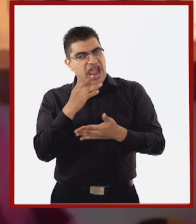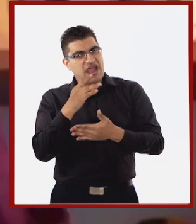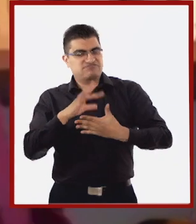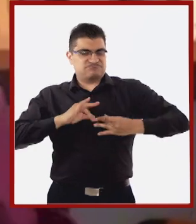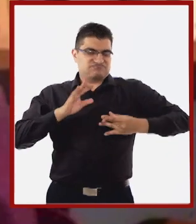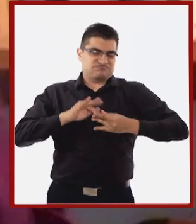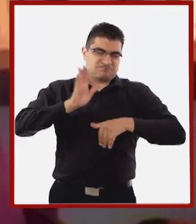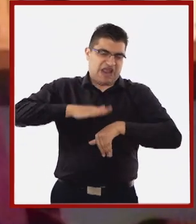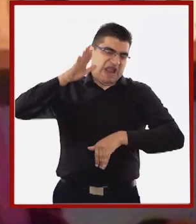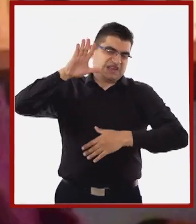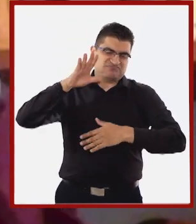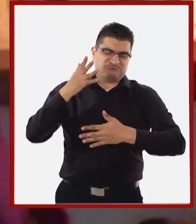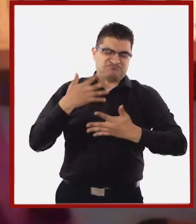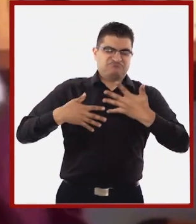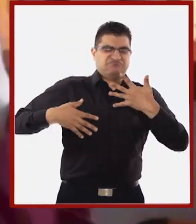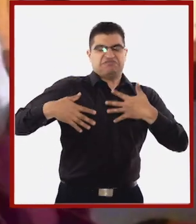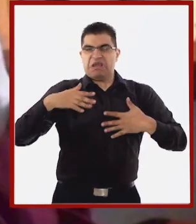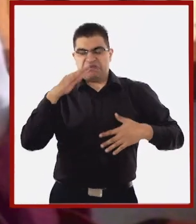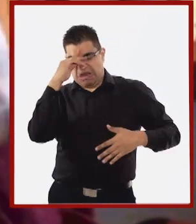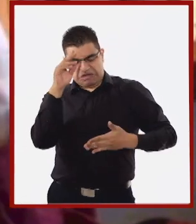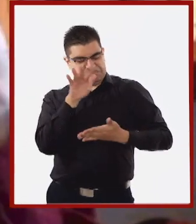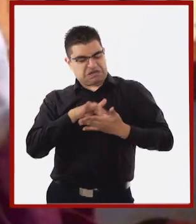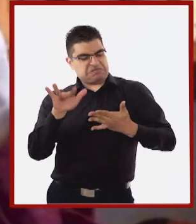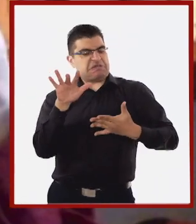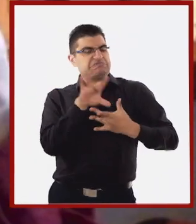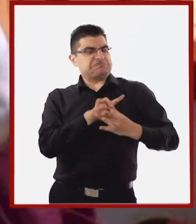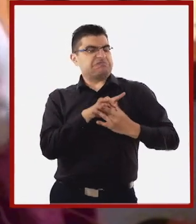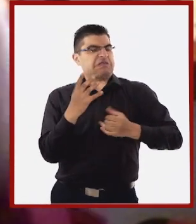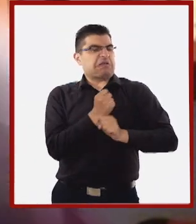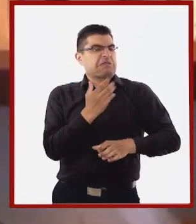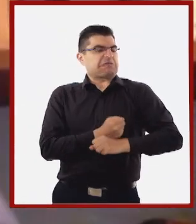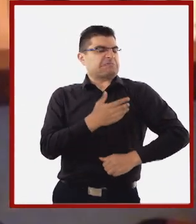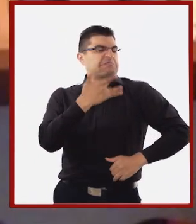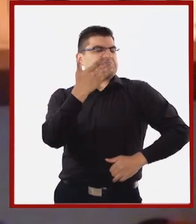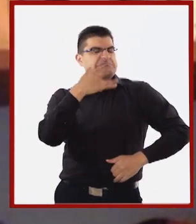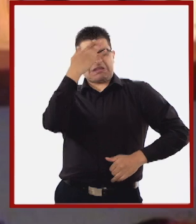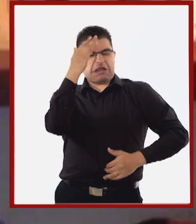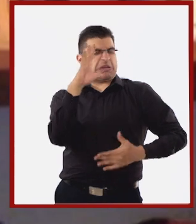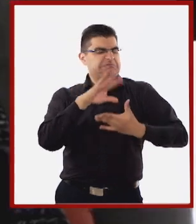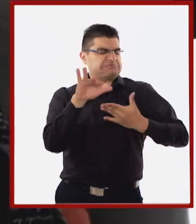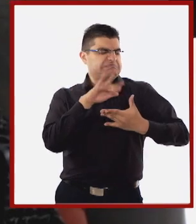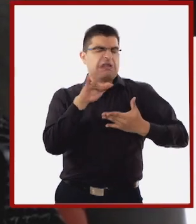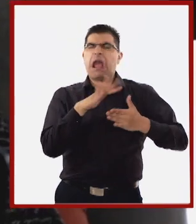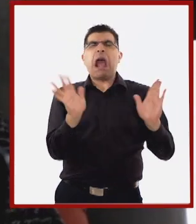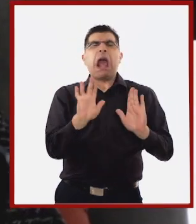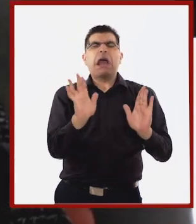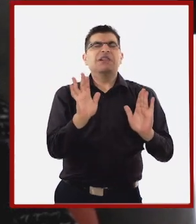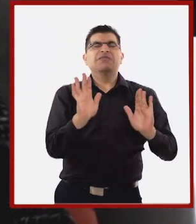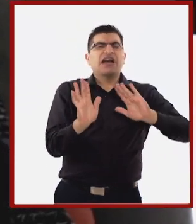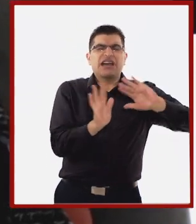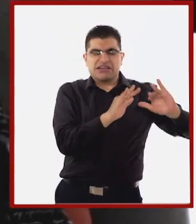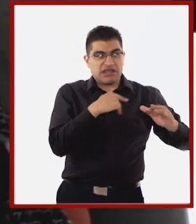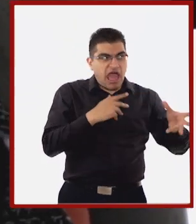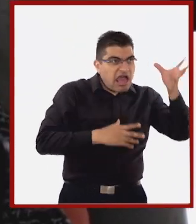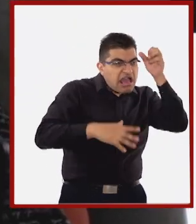textos más enriquecidos y muy académicos y muy formales, pero no nos enfocamos tanto en enriquecer nuestro